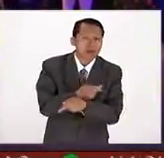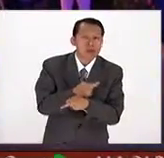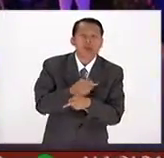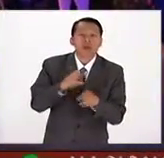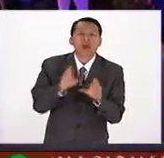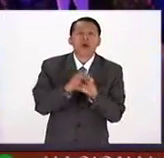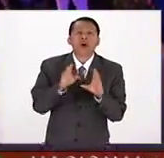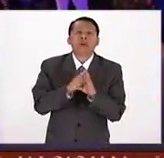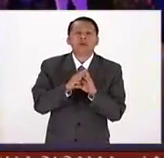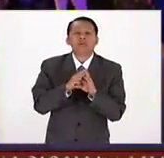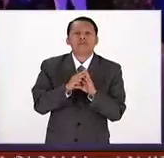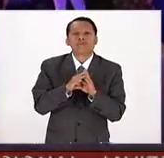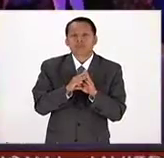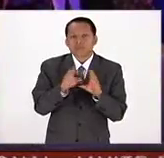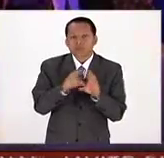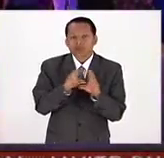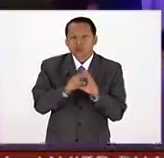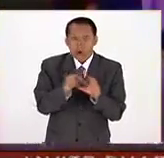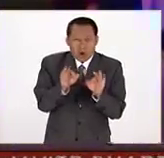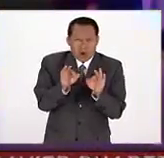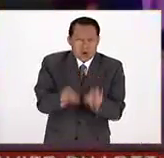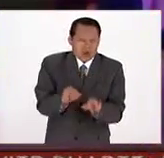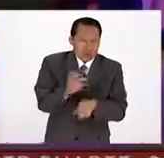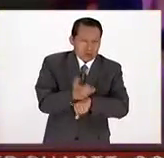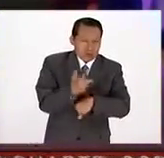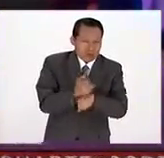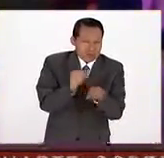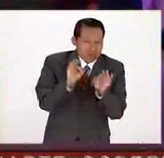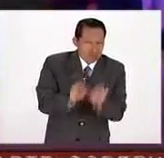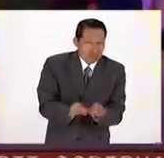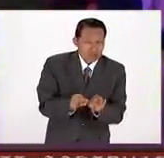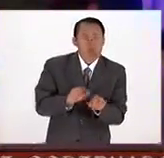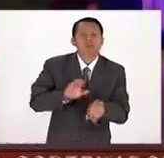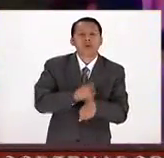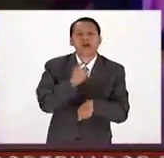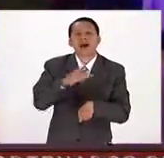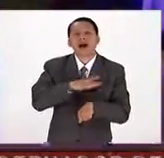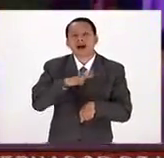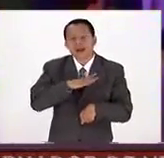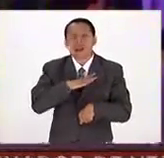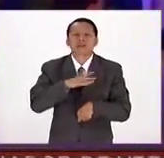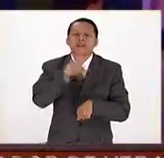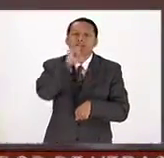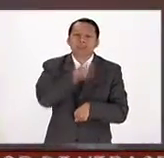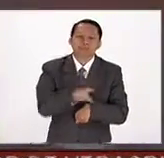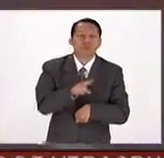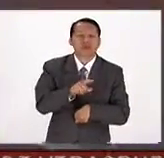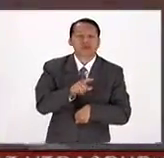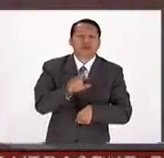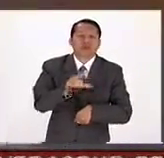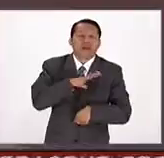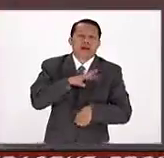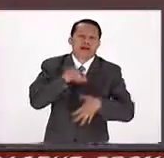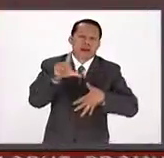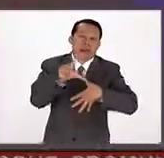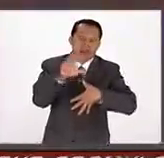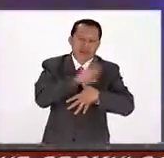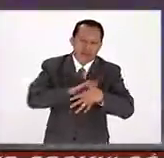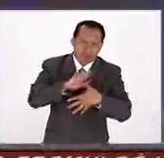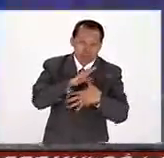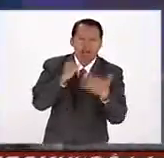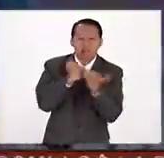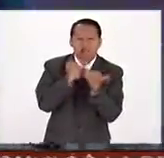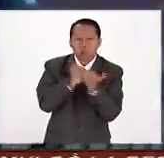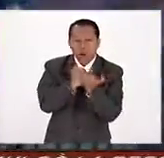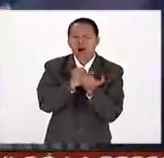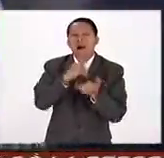Native Americans o que no son originarios de los Estados Unidos, es decir, los grupos hispanos, los grupos negros, no, los grupos incluso orientales